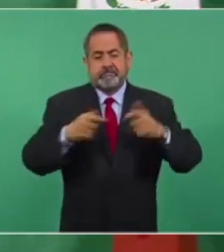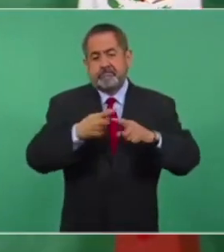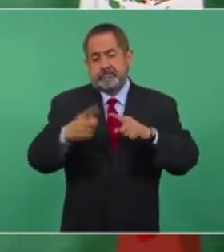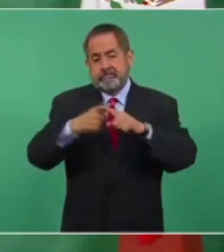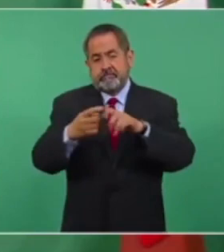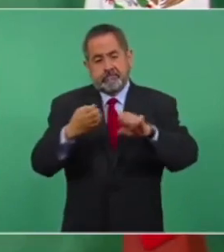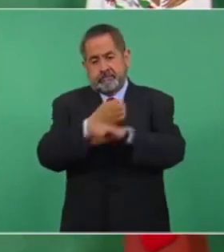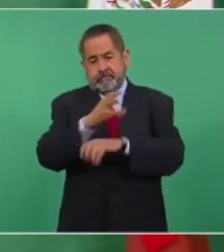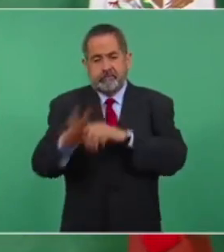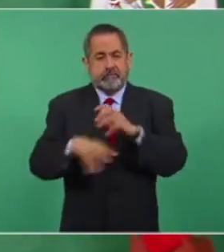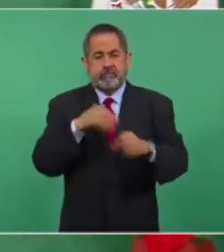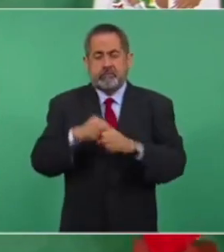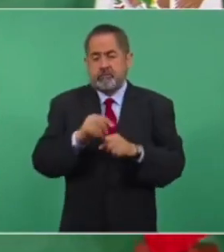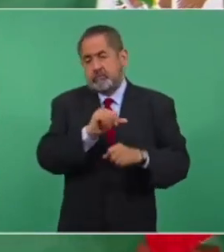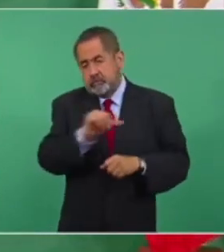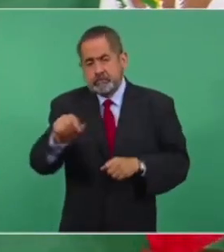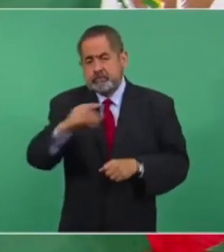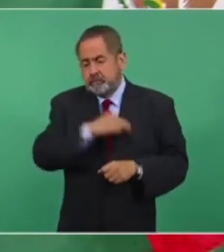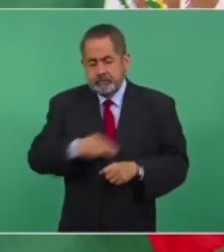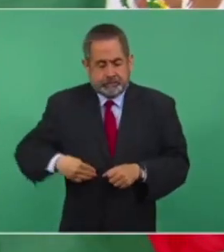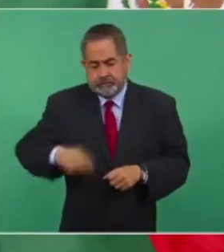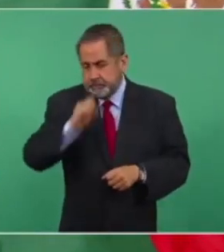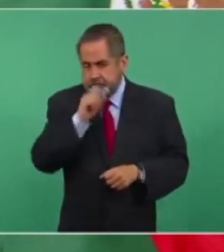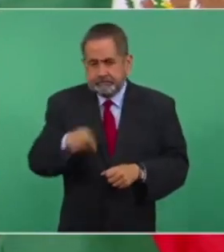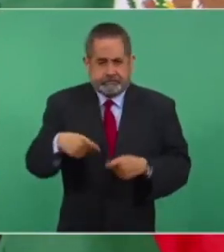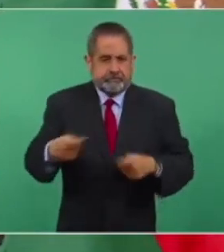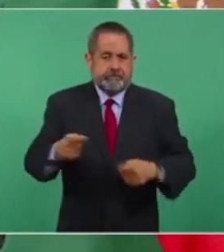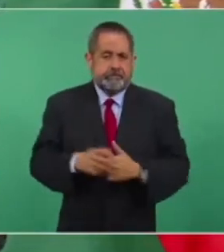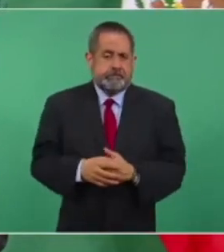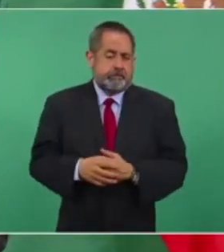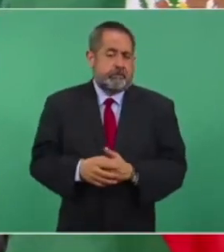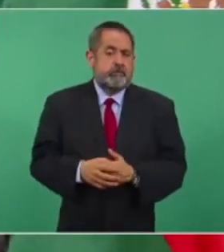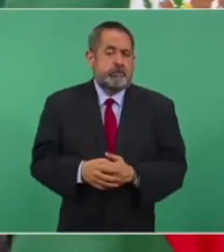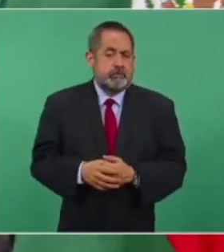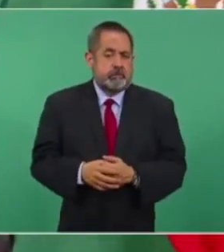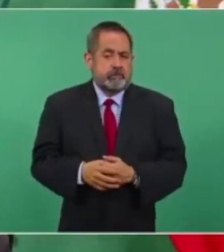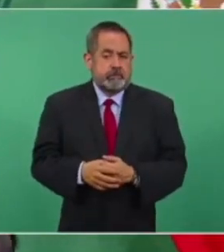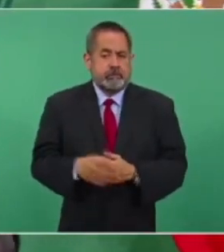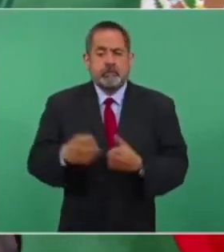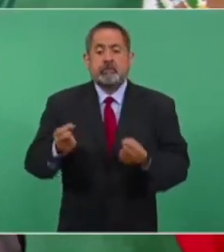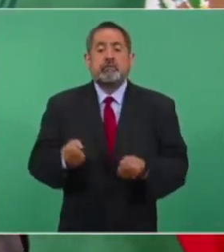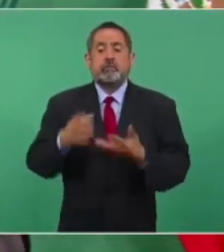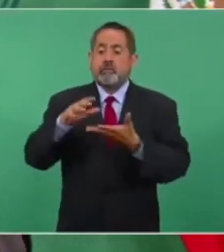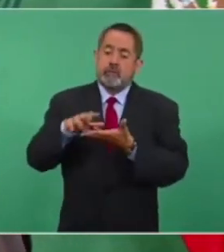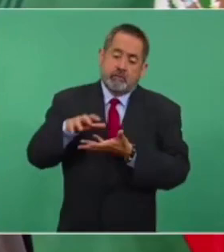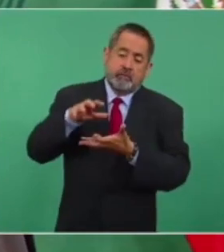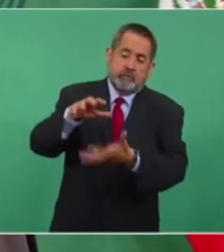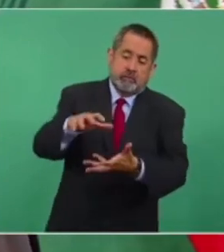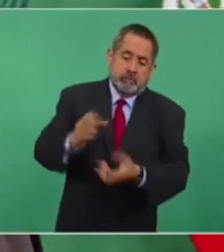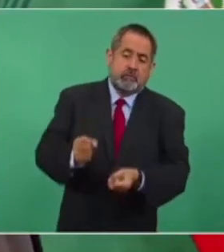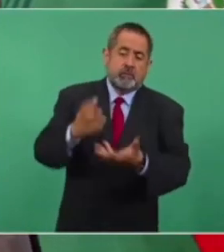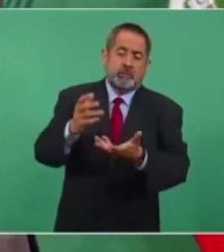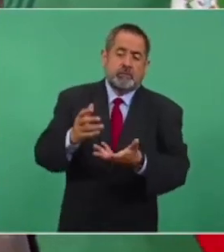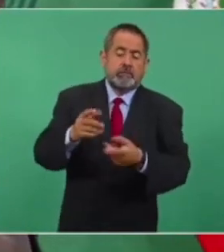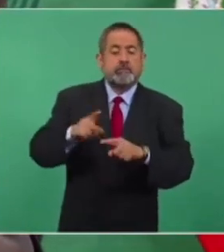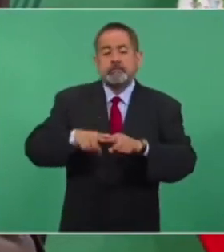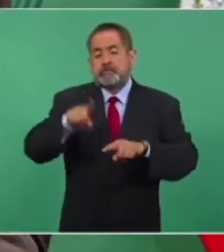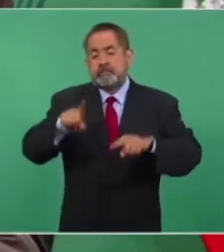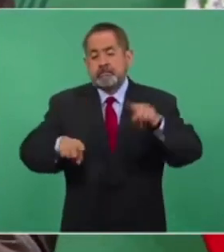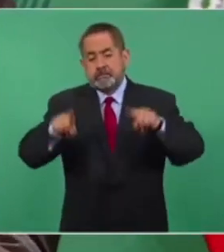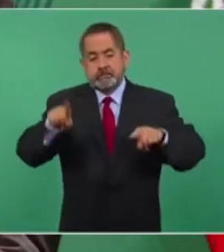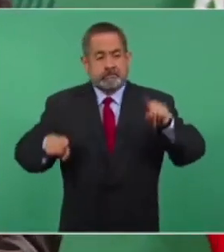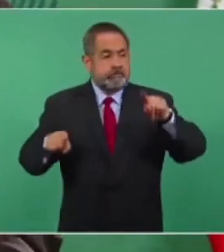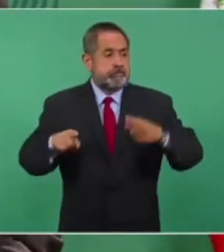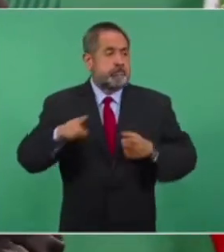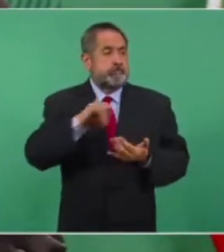lo que corresponde a los municipios. ¿Cuánto es? Depende de lo que se